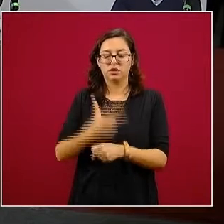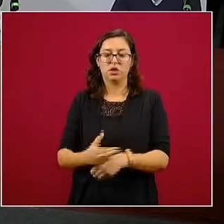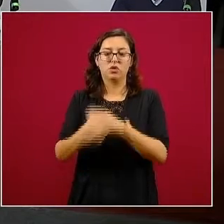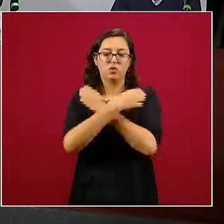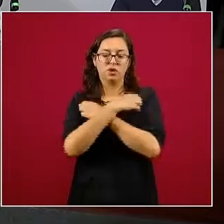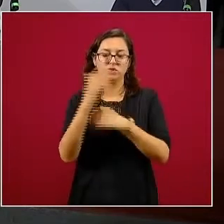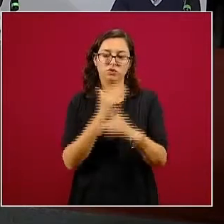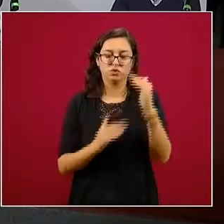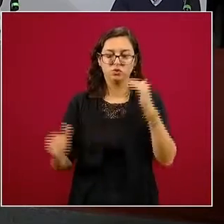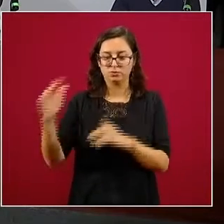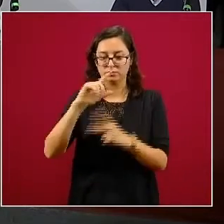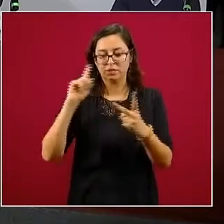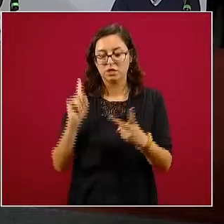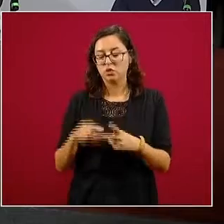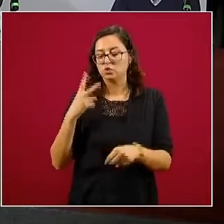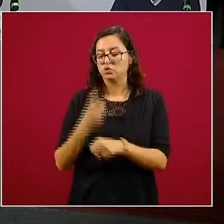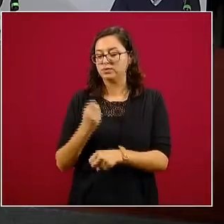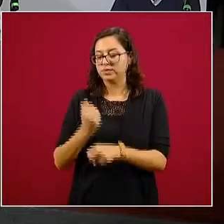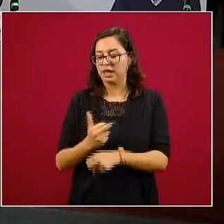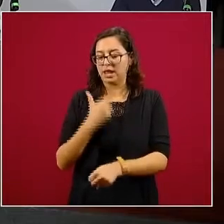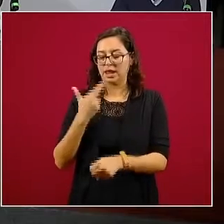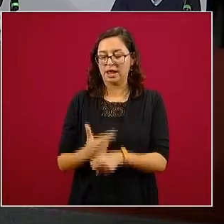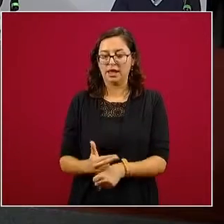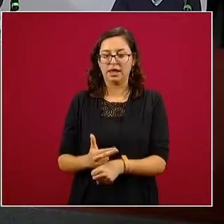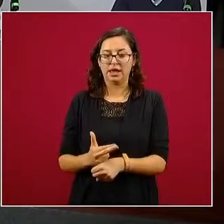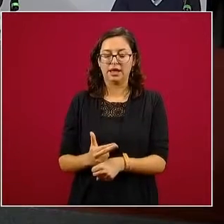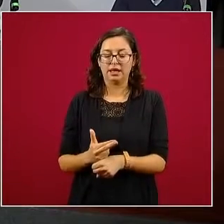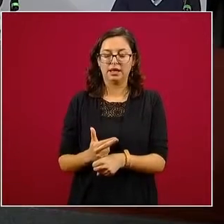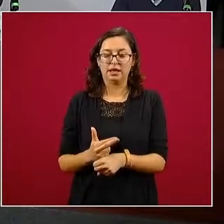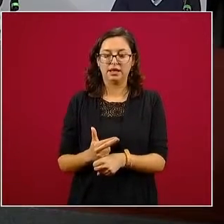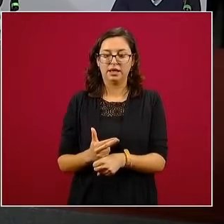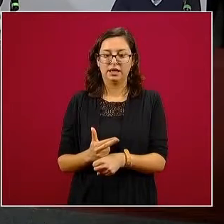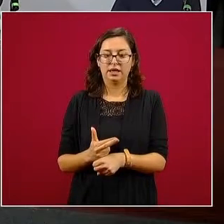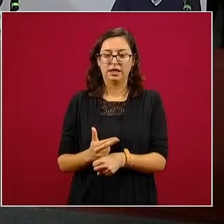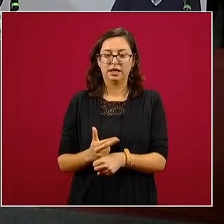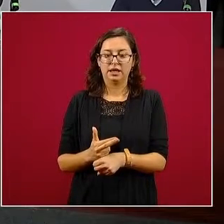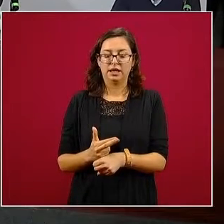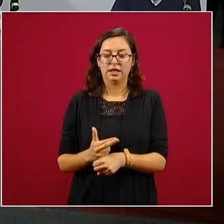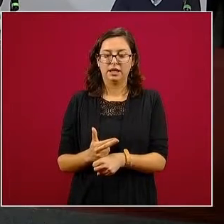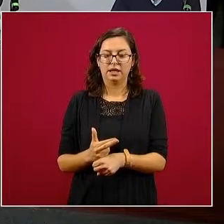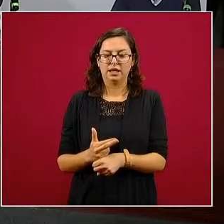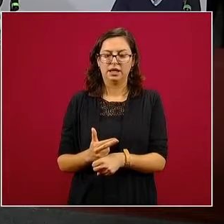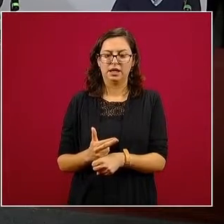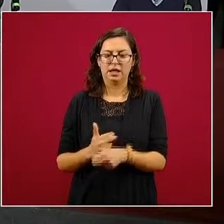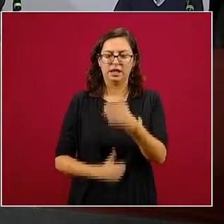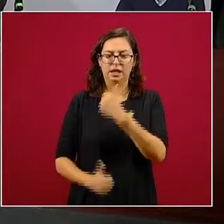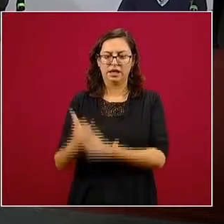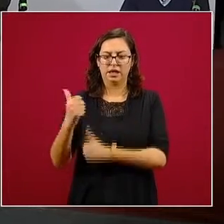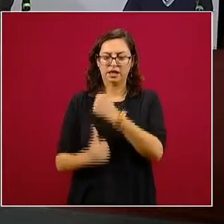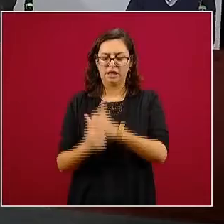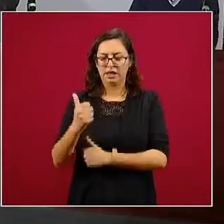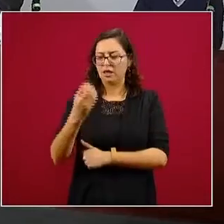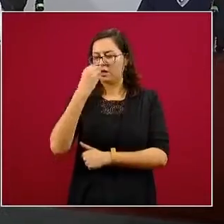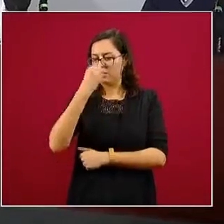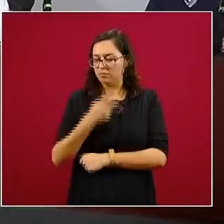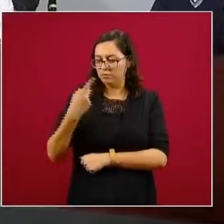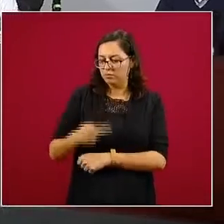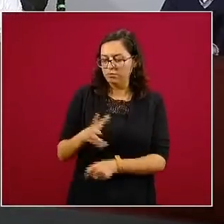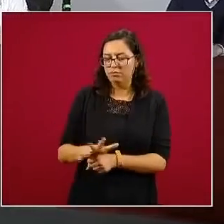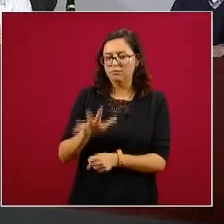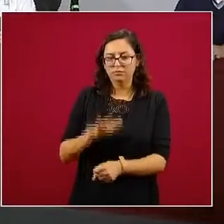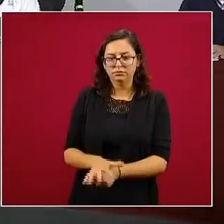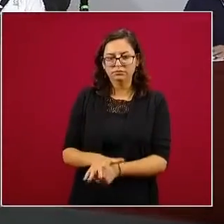muy importantes, y la reconversión hecha durante esta pandemia lo demuestra. Pero los hospitales no deben de ser la única preocupación